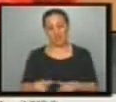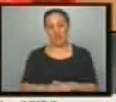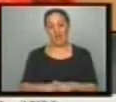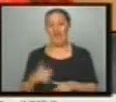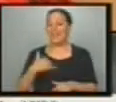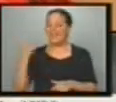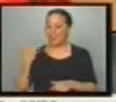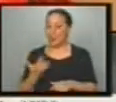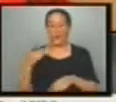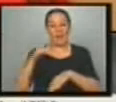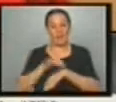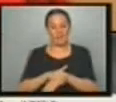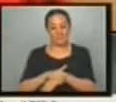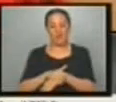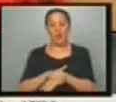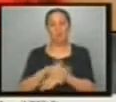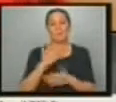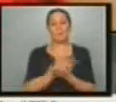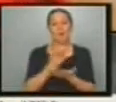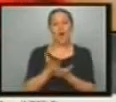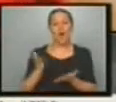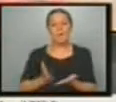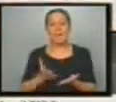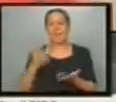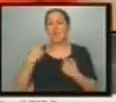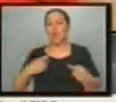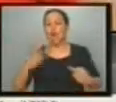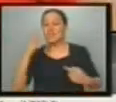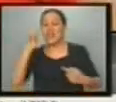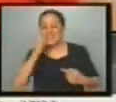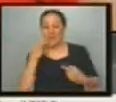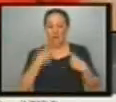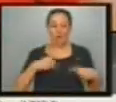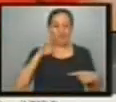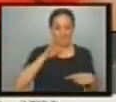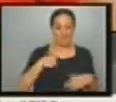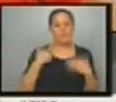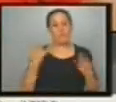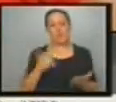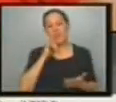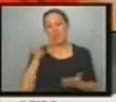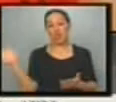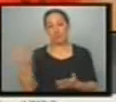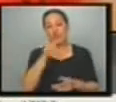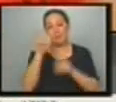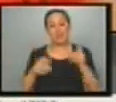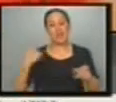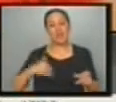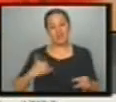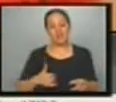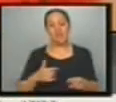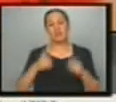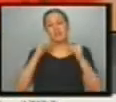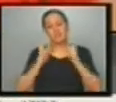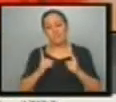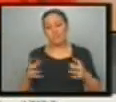para poder compartir lo bueno y lo malo que está viviendo por eso le digo a los argentinos argentinos mantengan